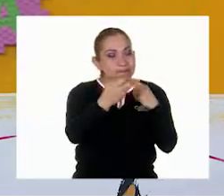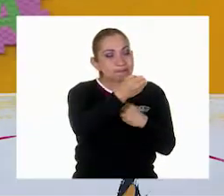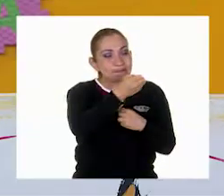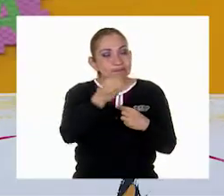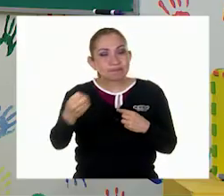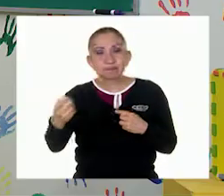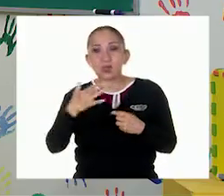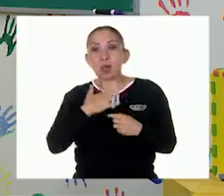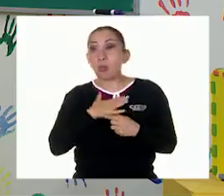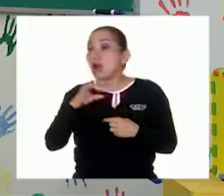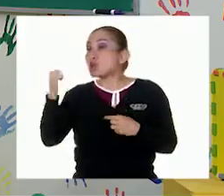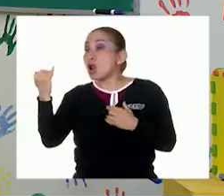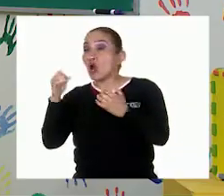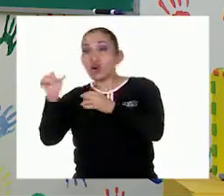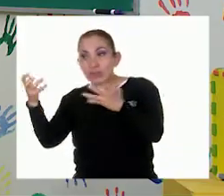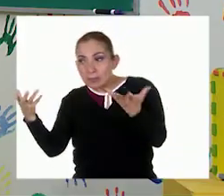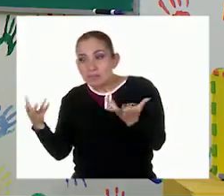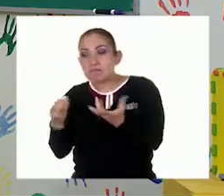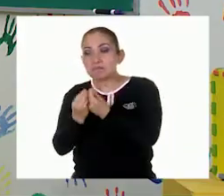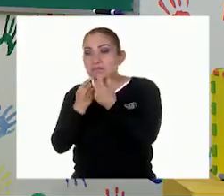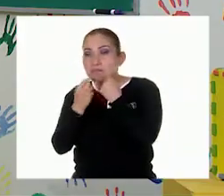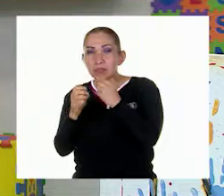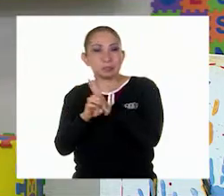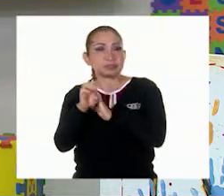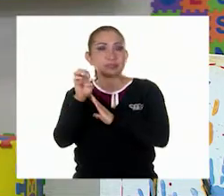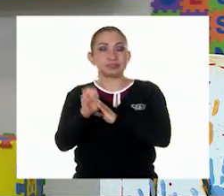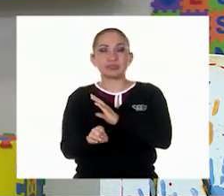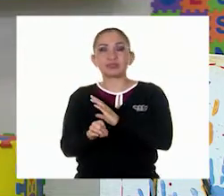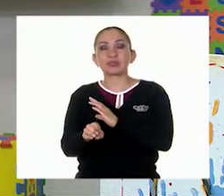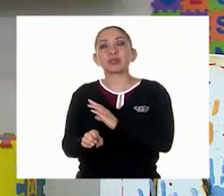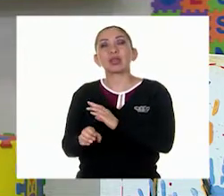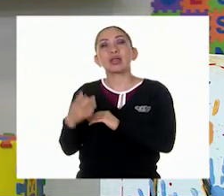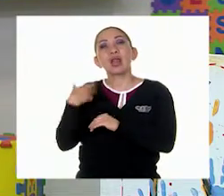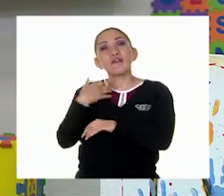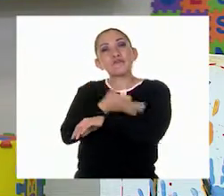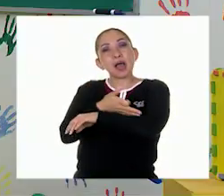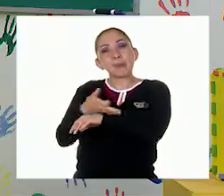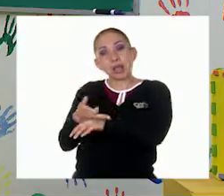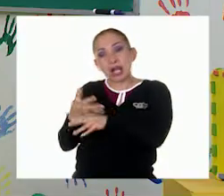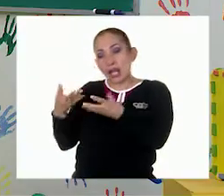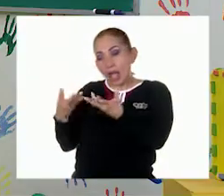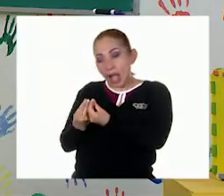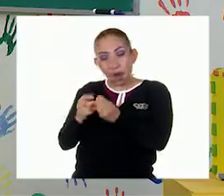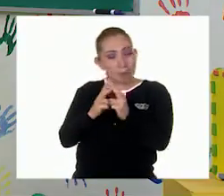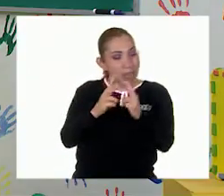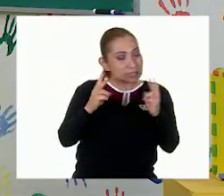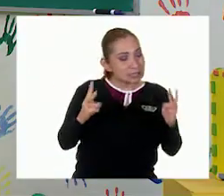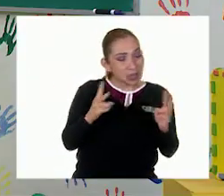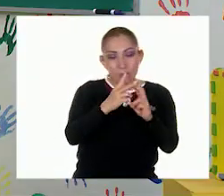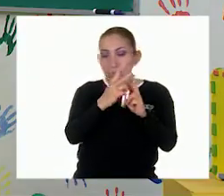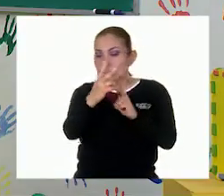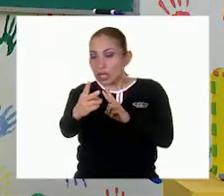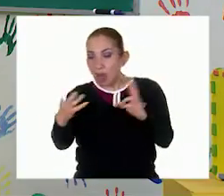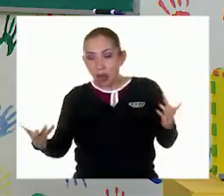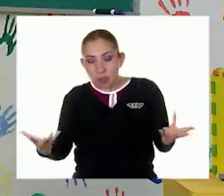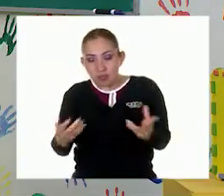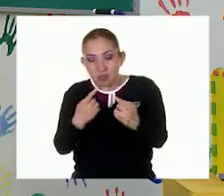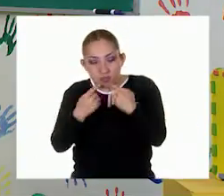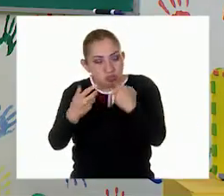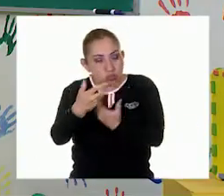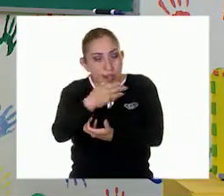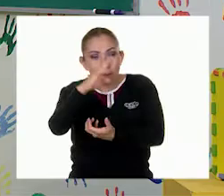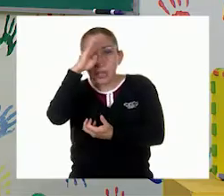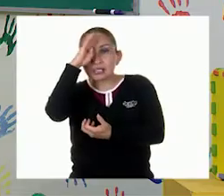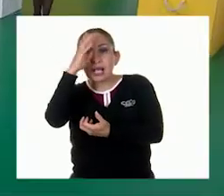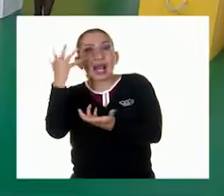organizarnos como las demás personas. Por ejemplo, nuestras familias con nuestras vecinas y vecinos. Y